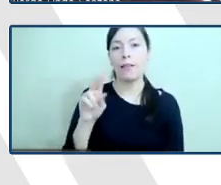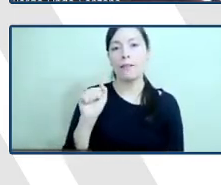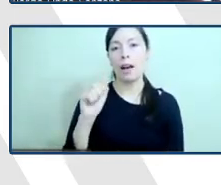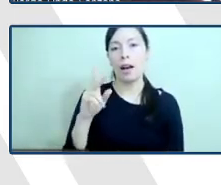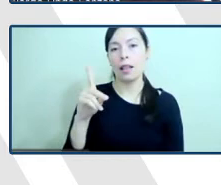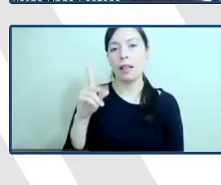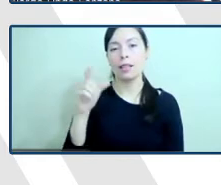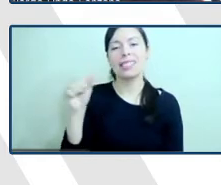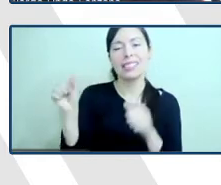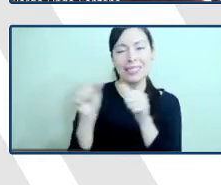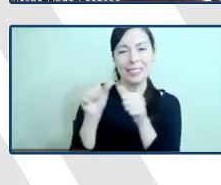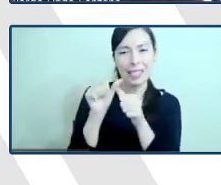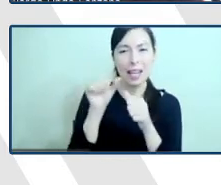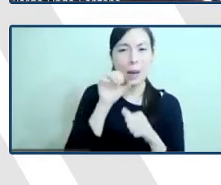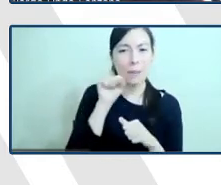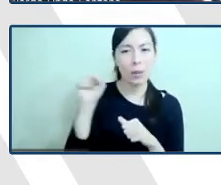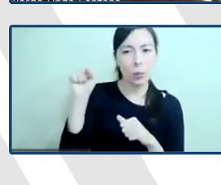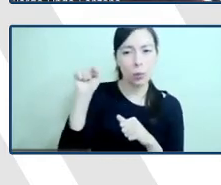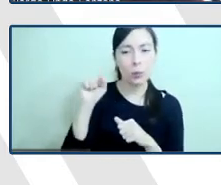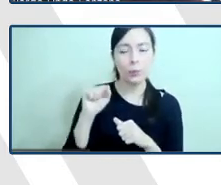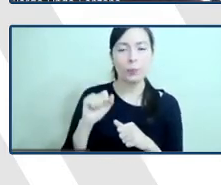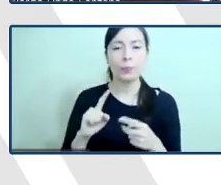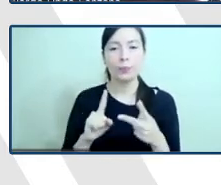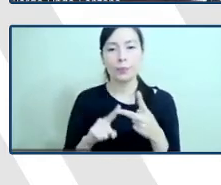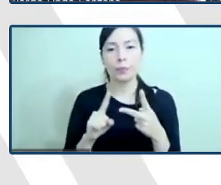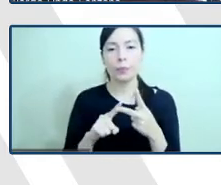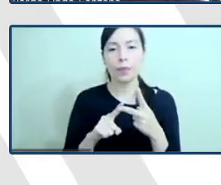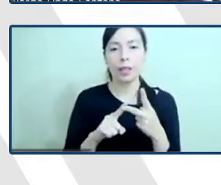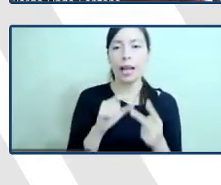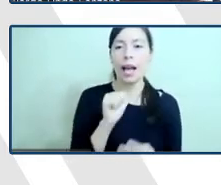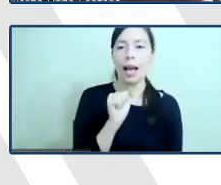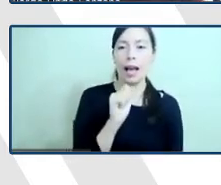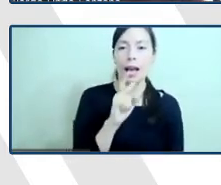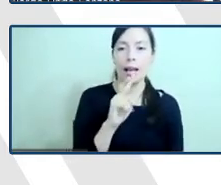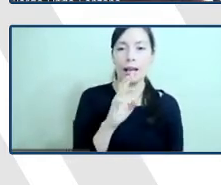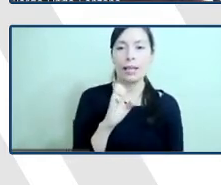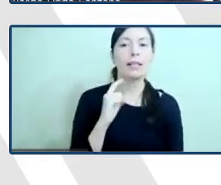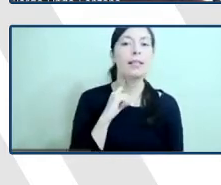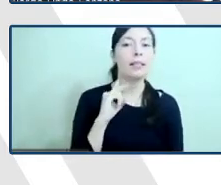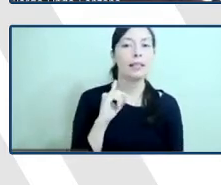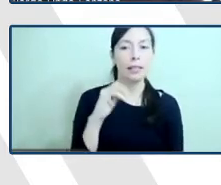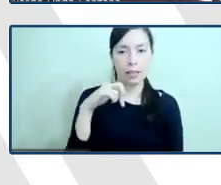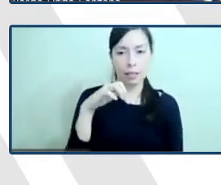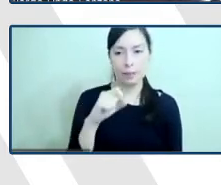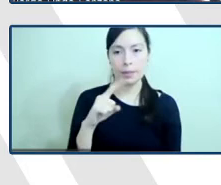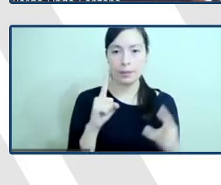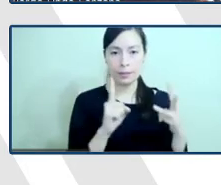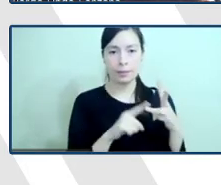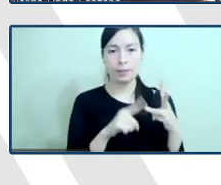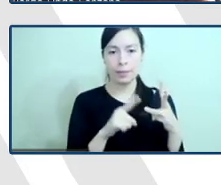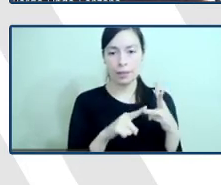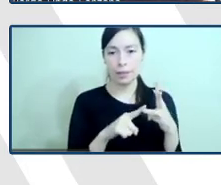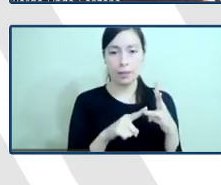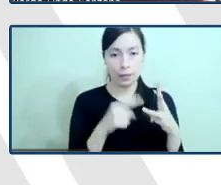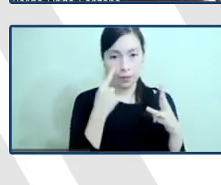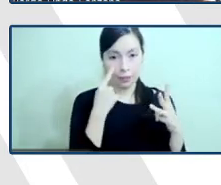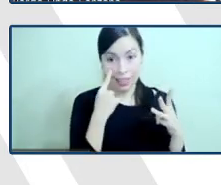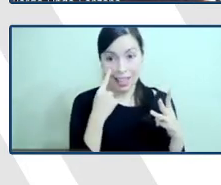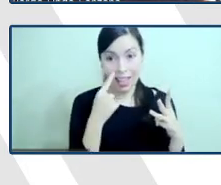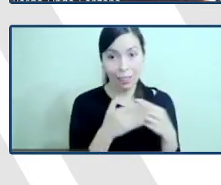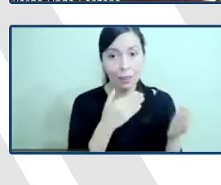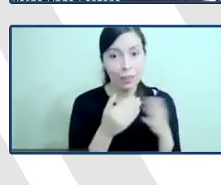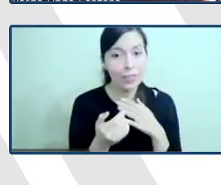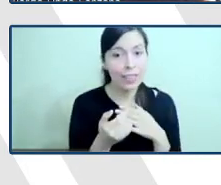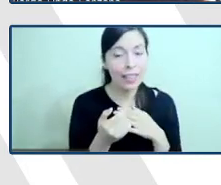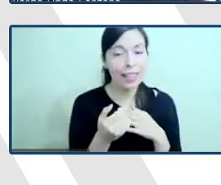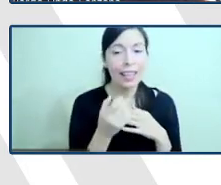de Lima. Un segundo punto en Arequipa, y un tercer lugar, fíjense la ubicación entre